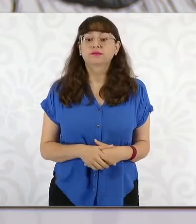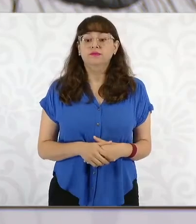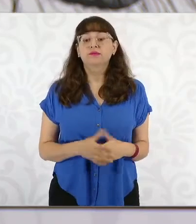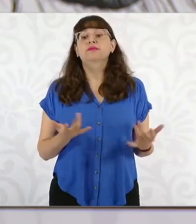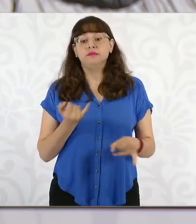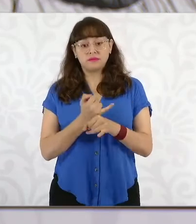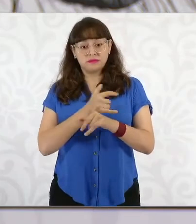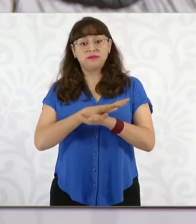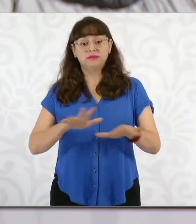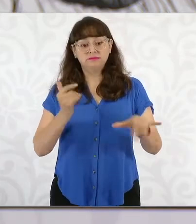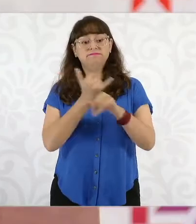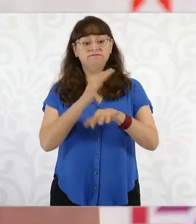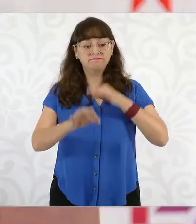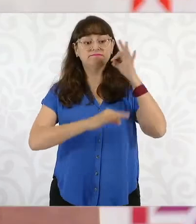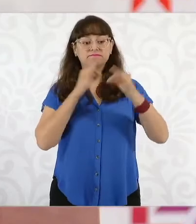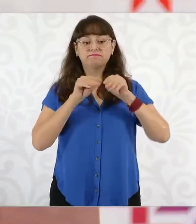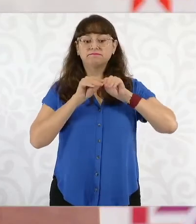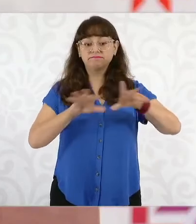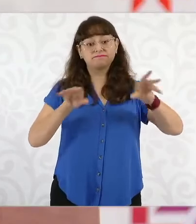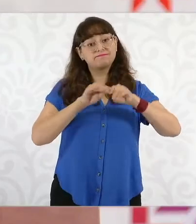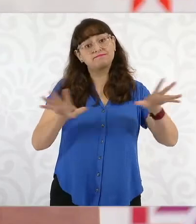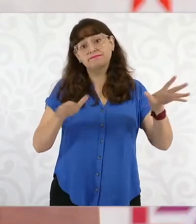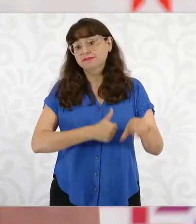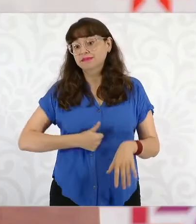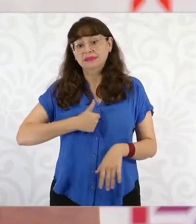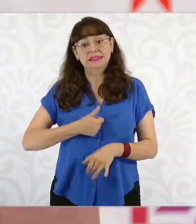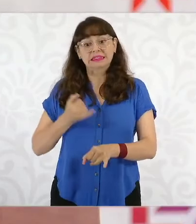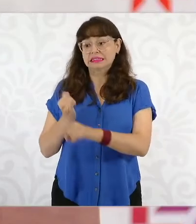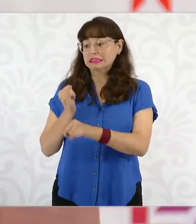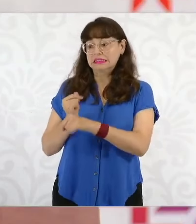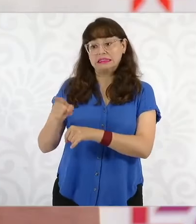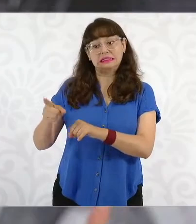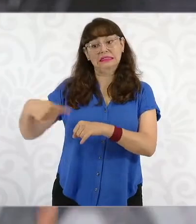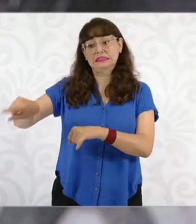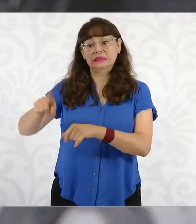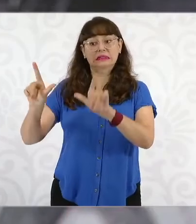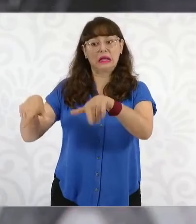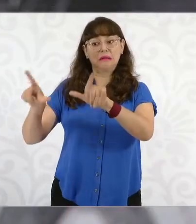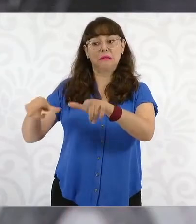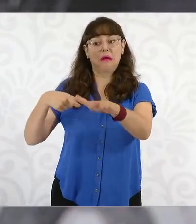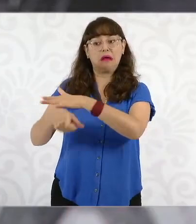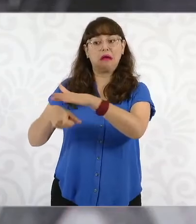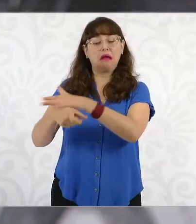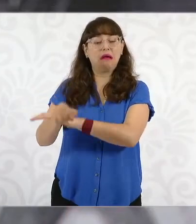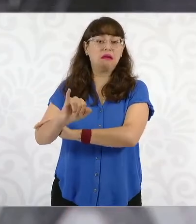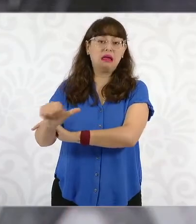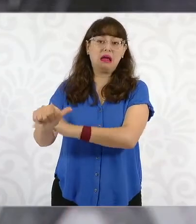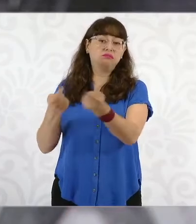difundiendo que las redes sociales pues cada vez están más sometidas a estos esquemas de inteligencia